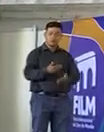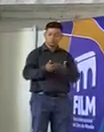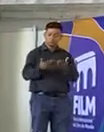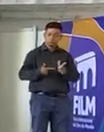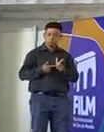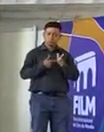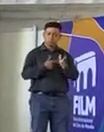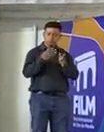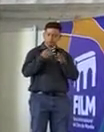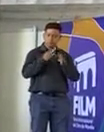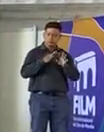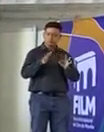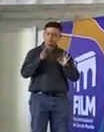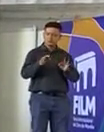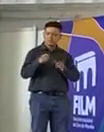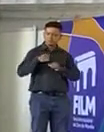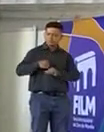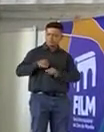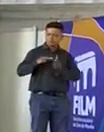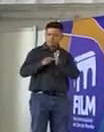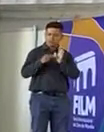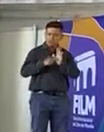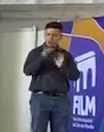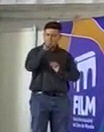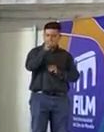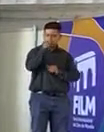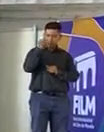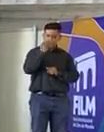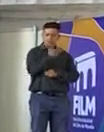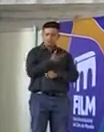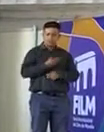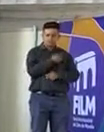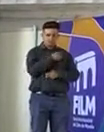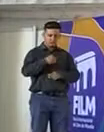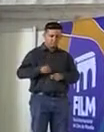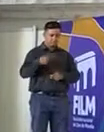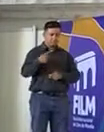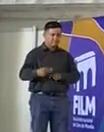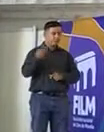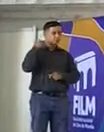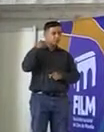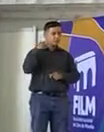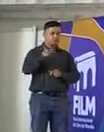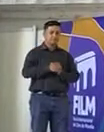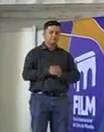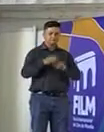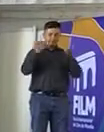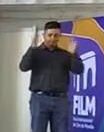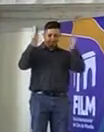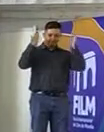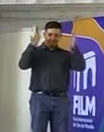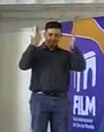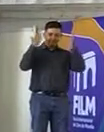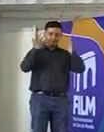Continuamos con el mensaje a cargo del ingeniero Alfonso Martínez Alcázar, presidente municipal de Morelia.